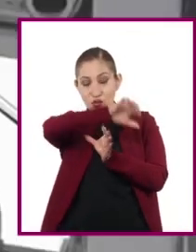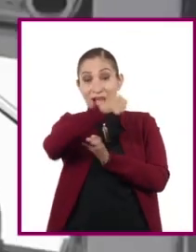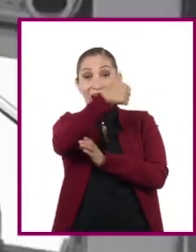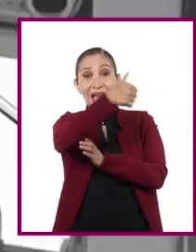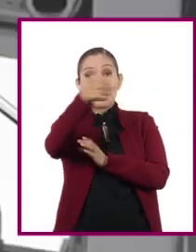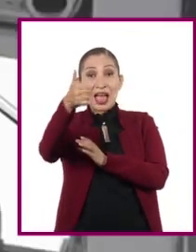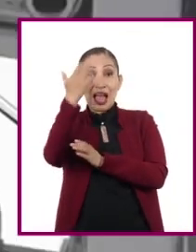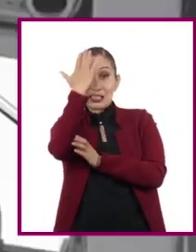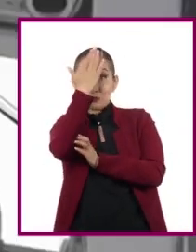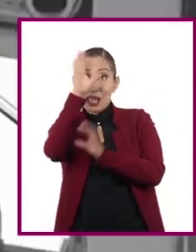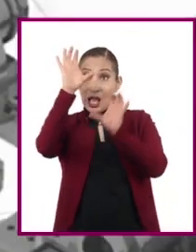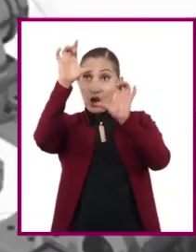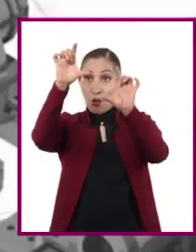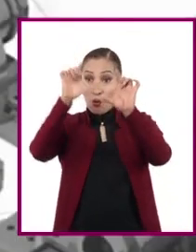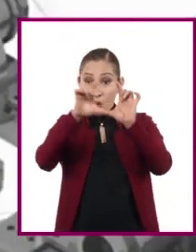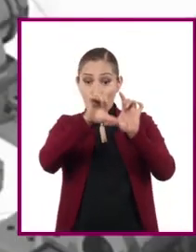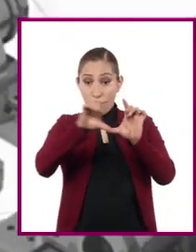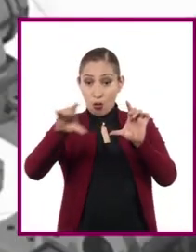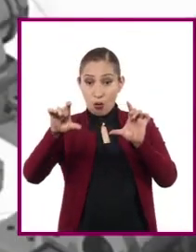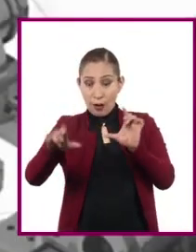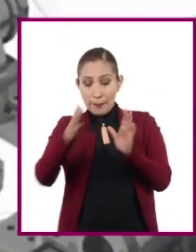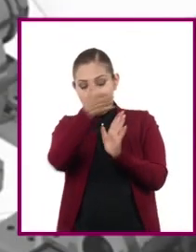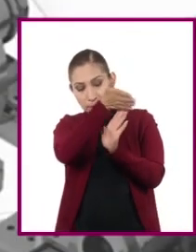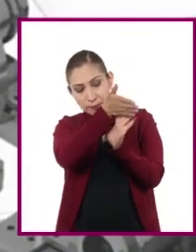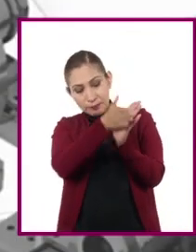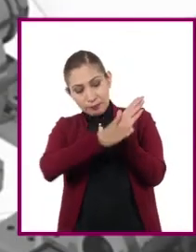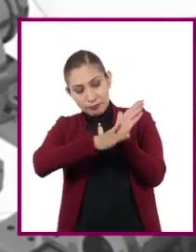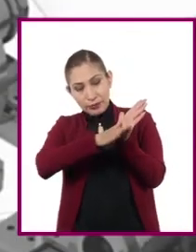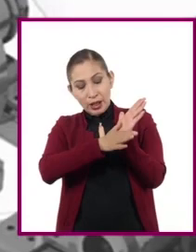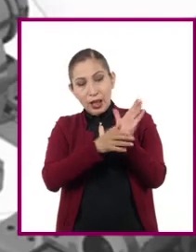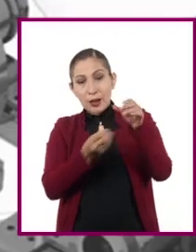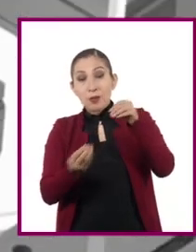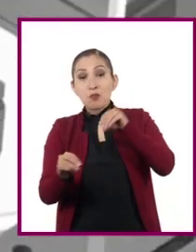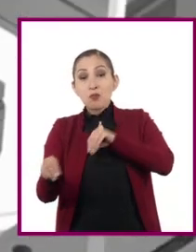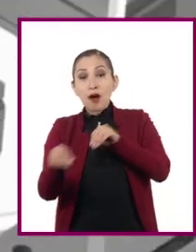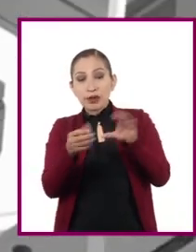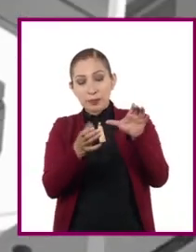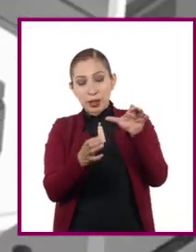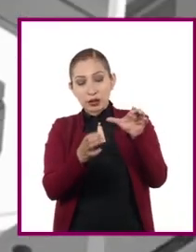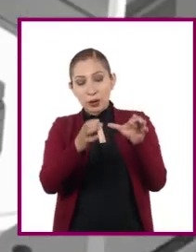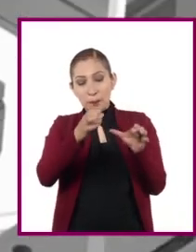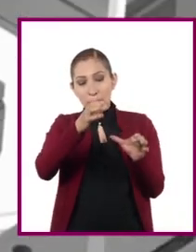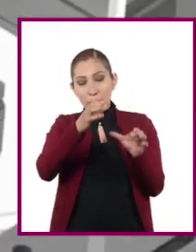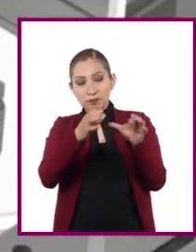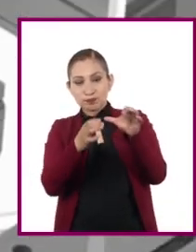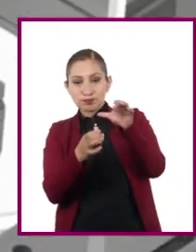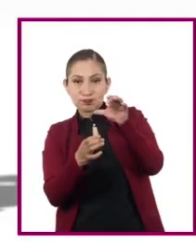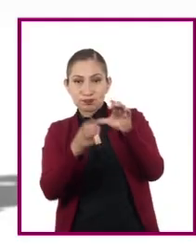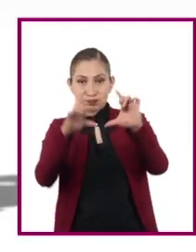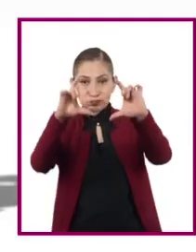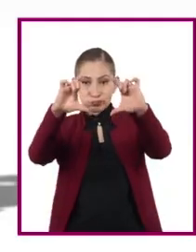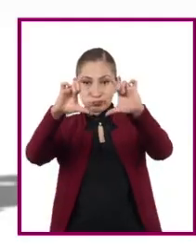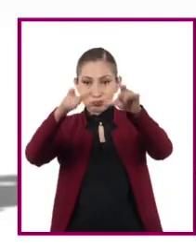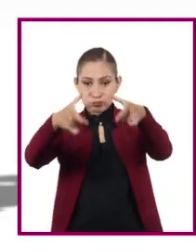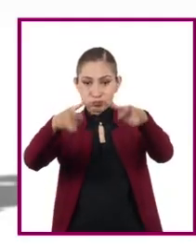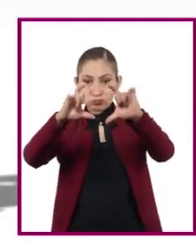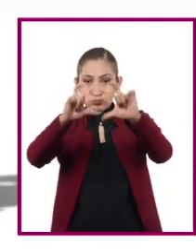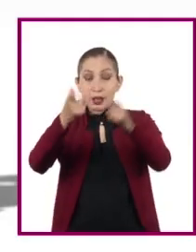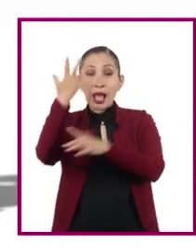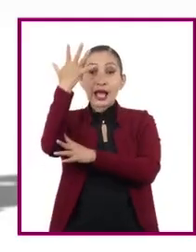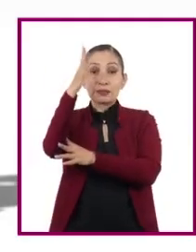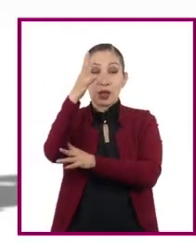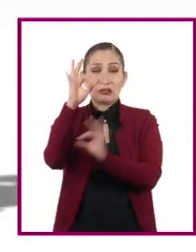Cada espejo está montado sobre una base con la movilidad necesaria para su alineación. Los